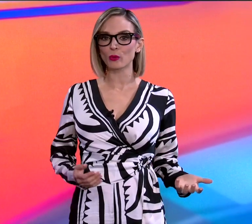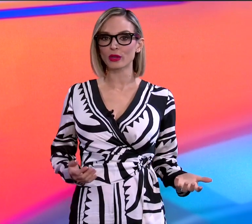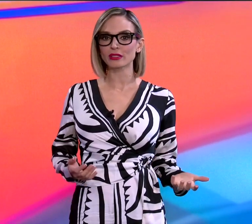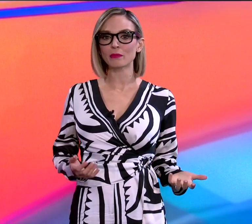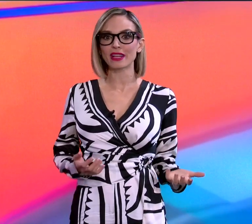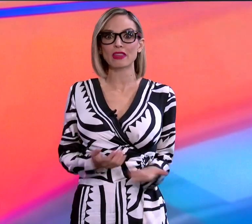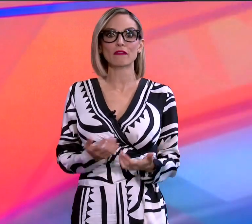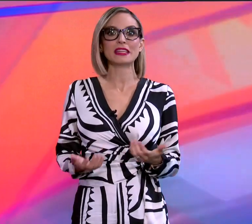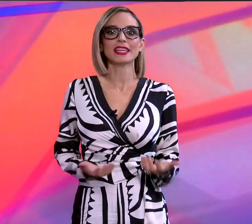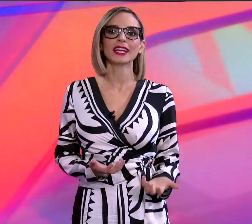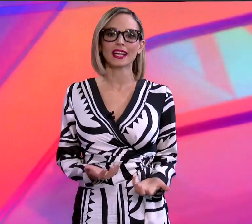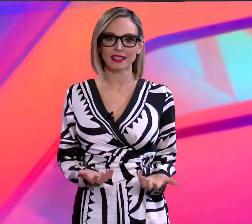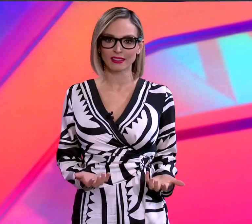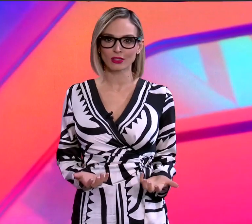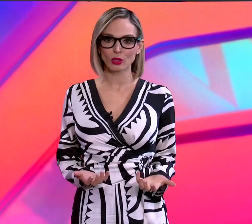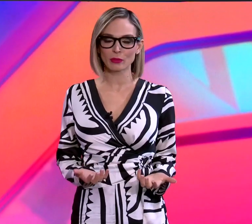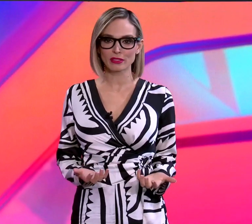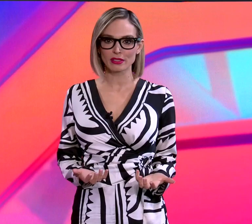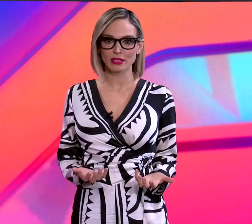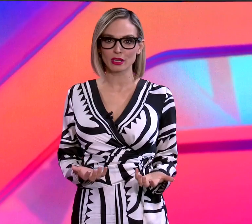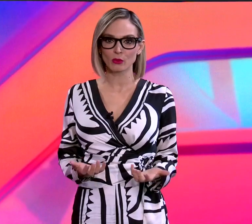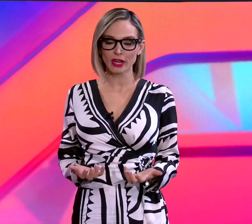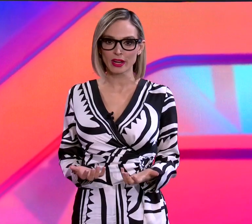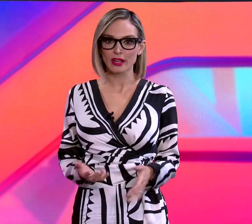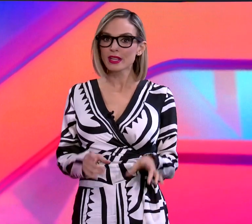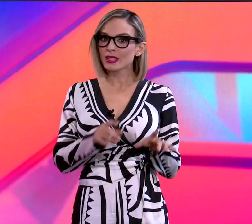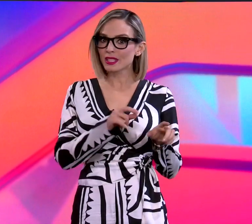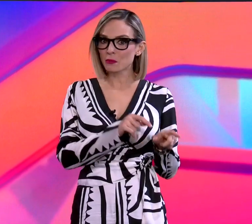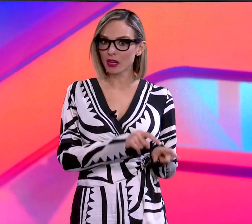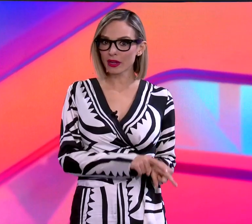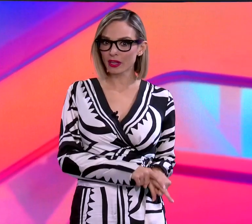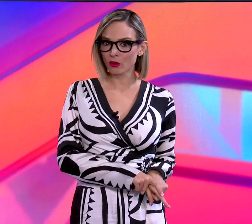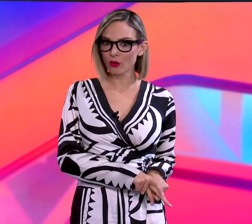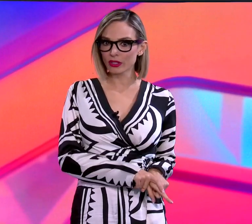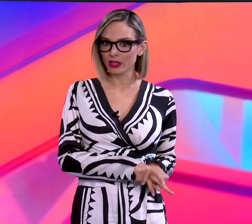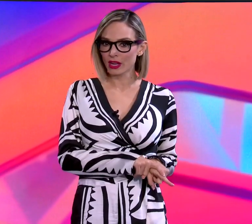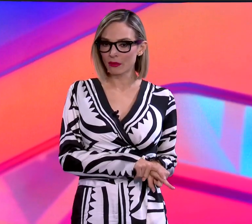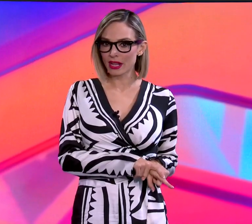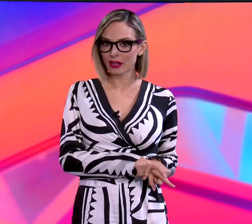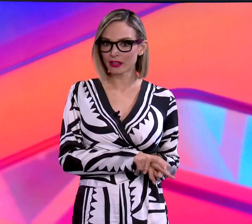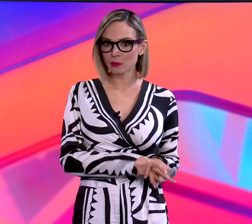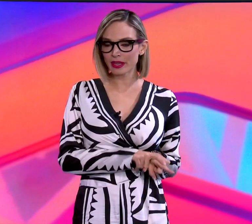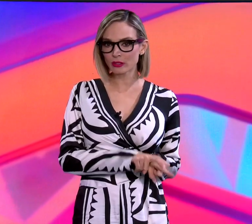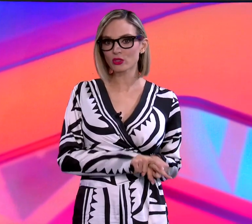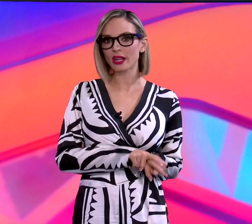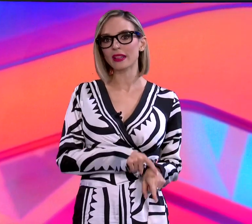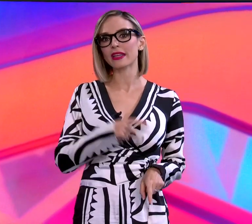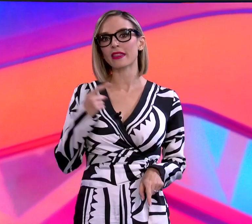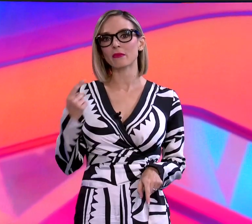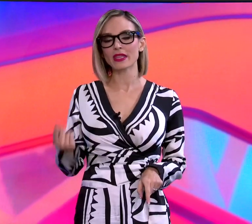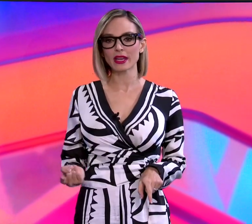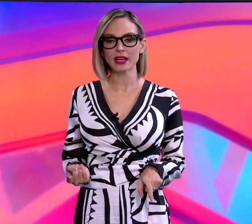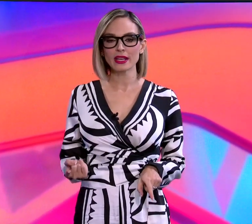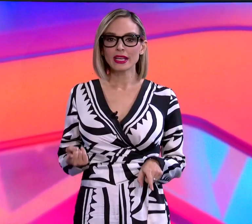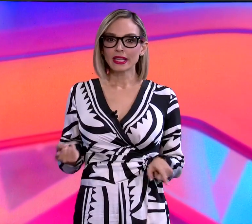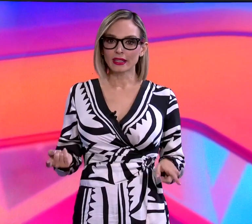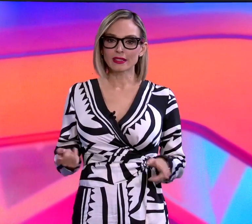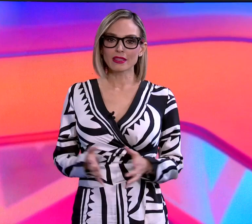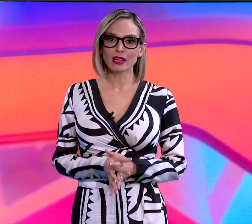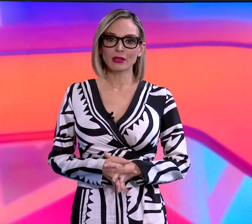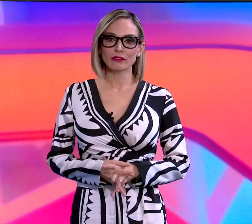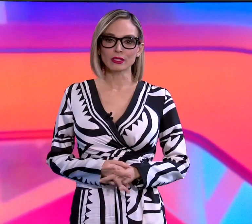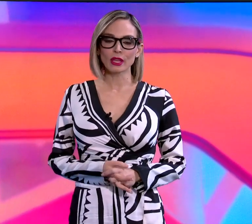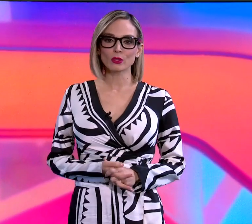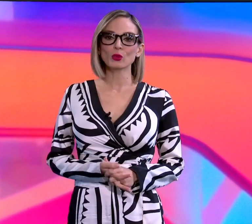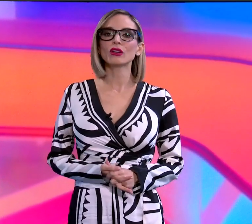de su propuesta para definir la candidatura presidencial en morena se esperaba que hoy hablara al respecto será el día de mañana el